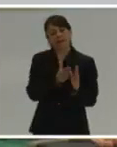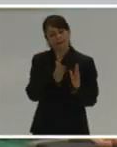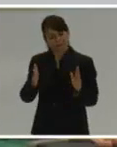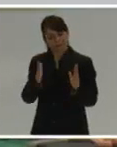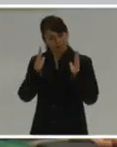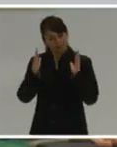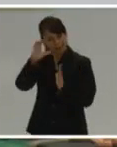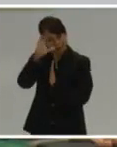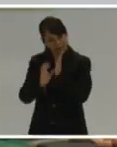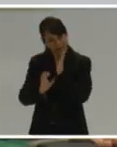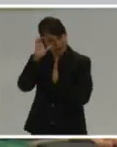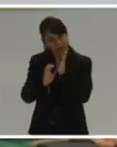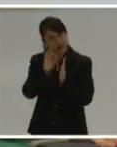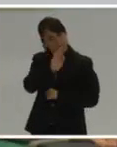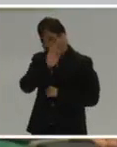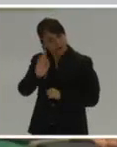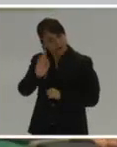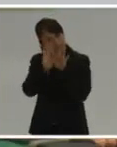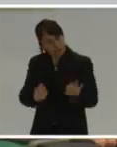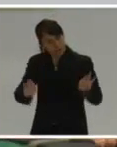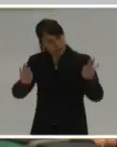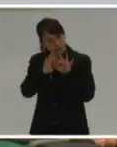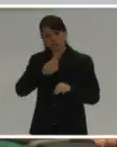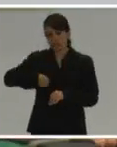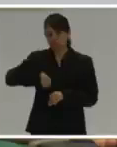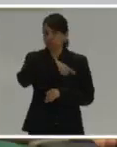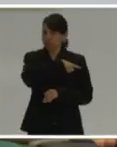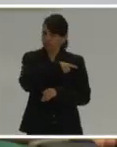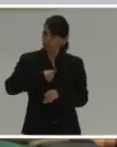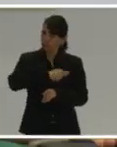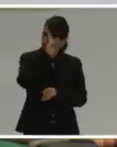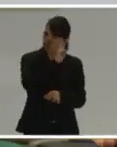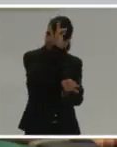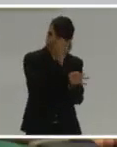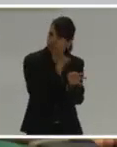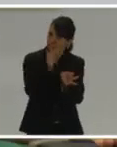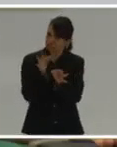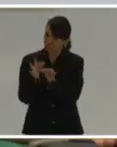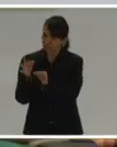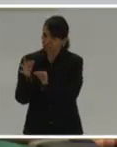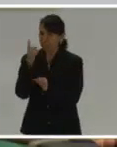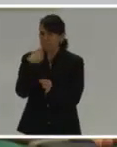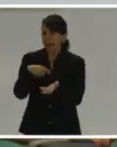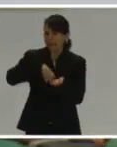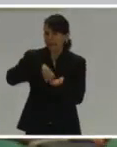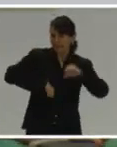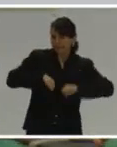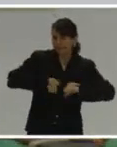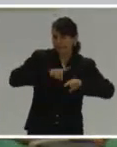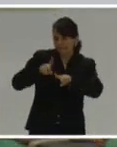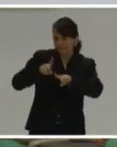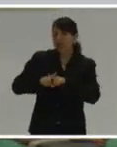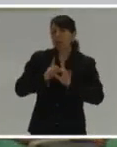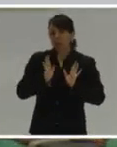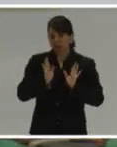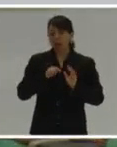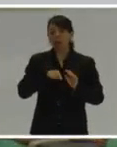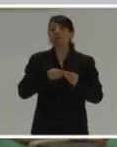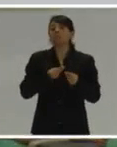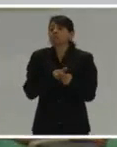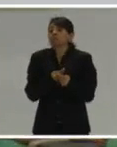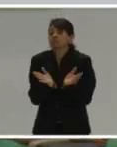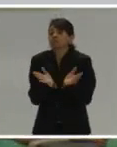¿sí? Pero que también no solamente se concentre en la ciudad, sino llegue también al área